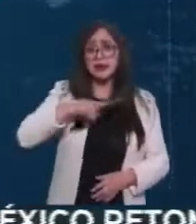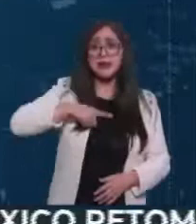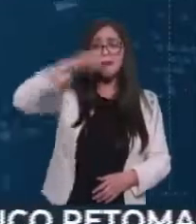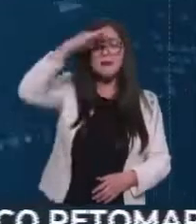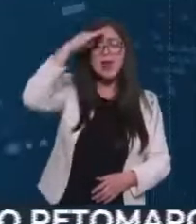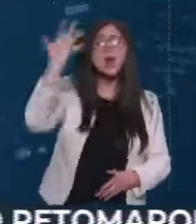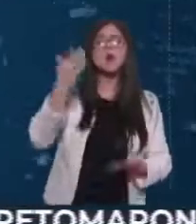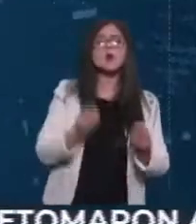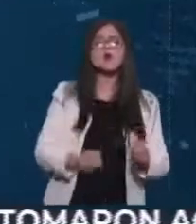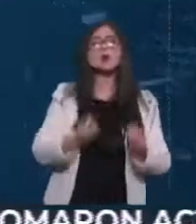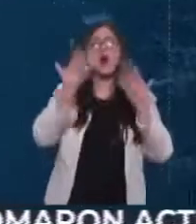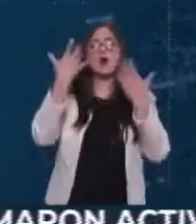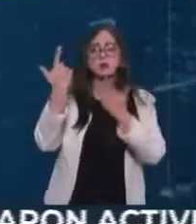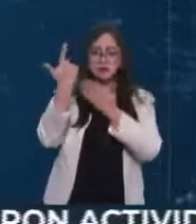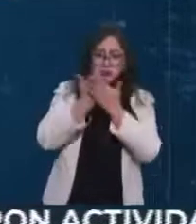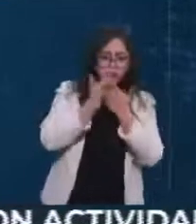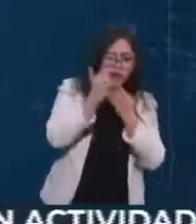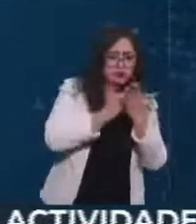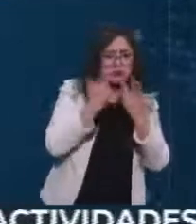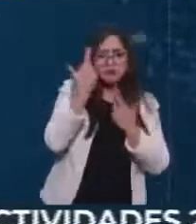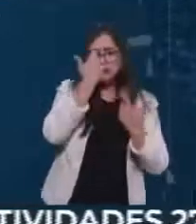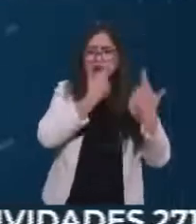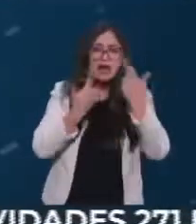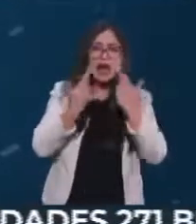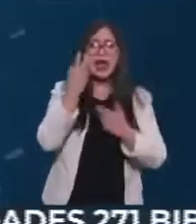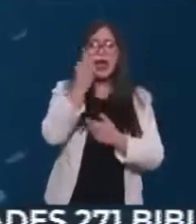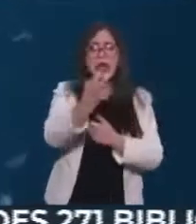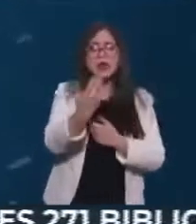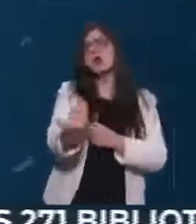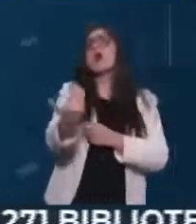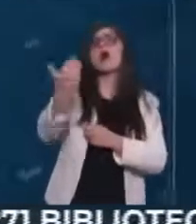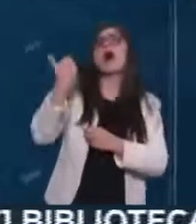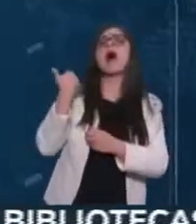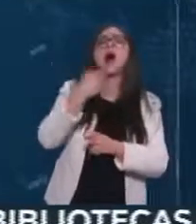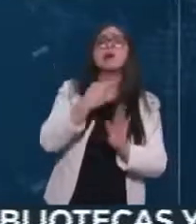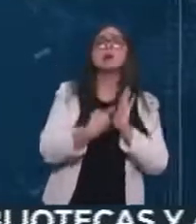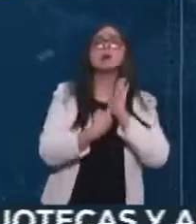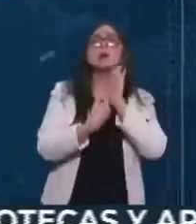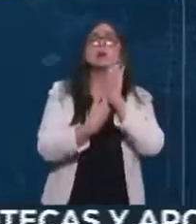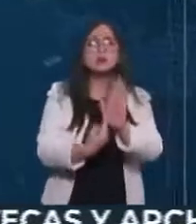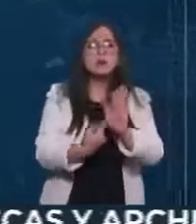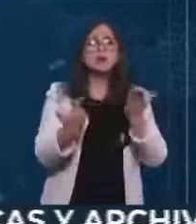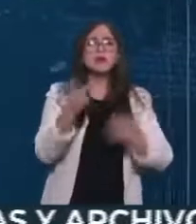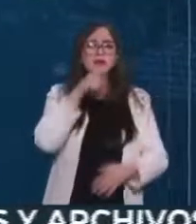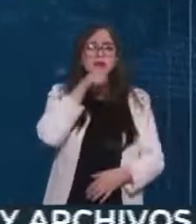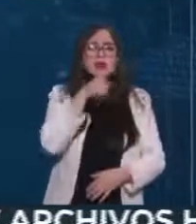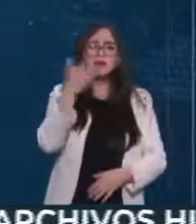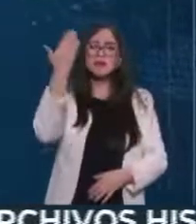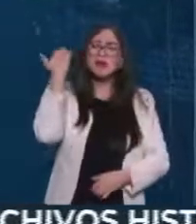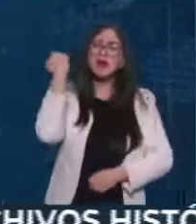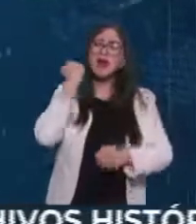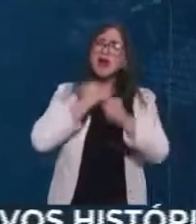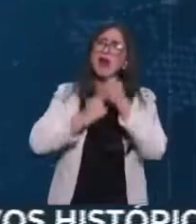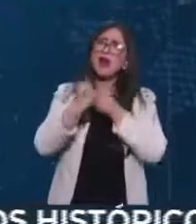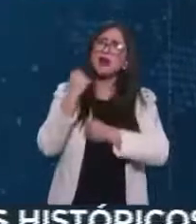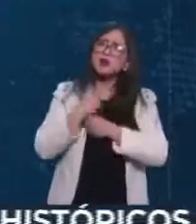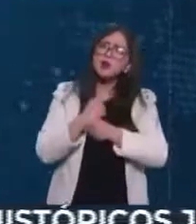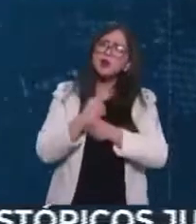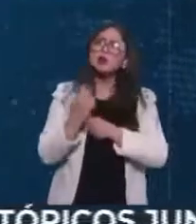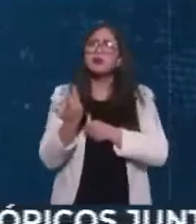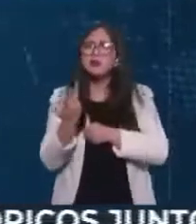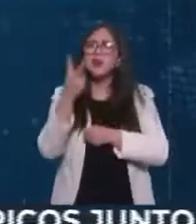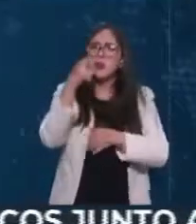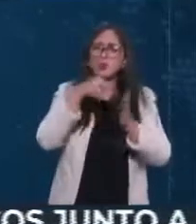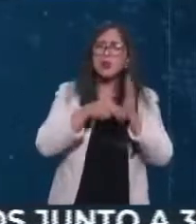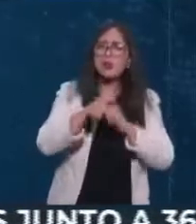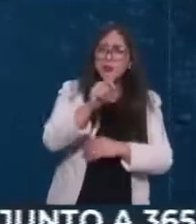señalamientos pues ya se hayan solventado probablemente desde antes, ¿no? En el propio ejercicio de 2020, y bueno, pues simplemente dirán, sí,